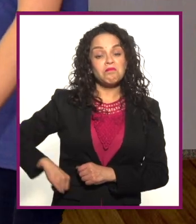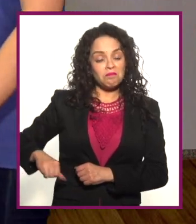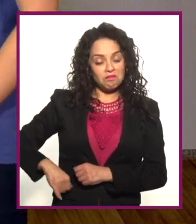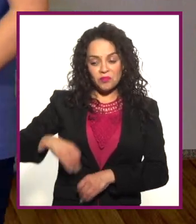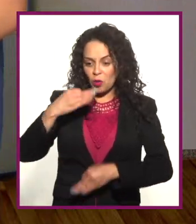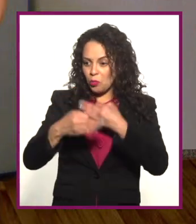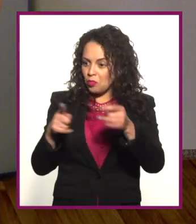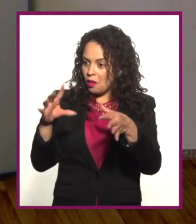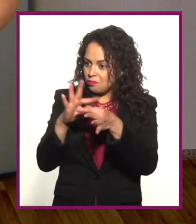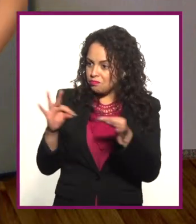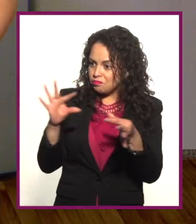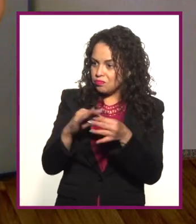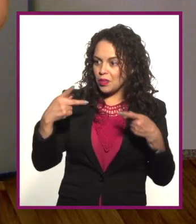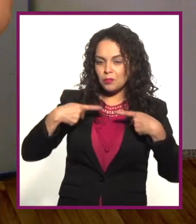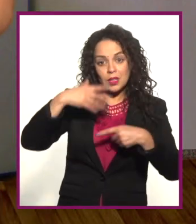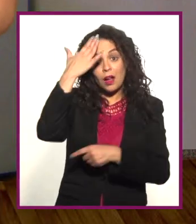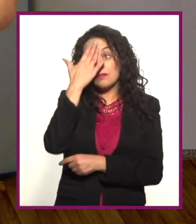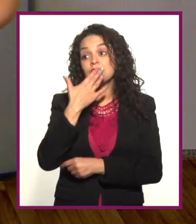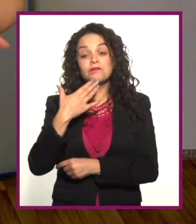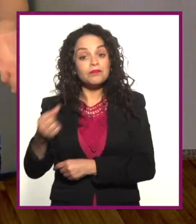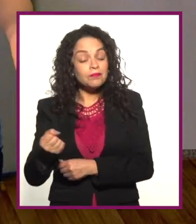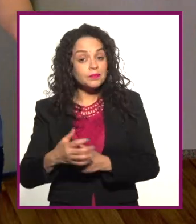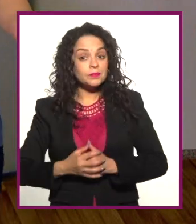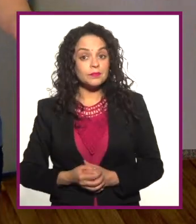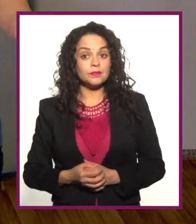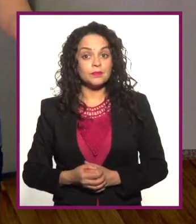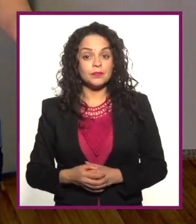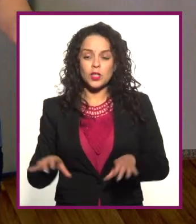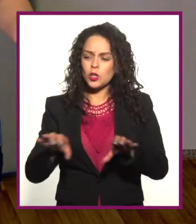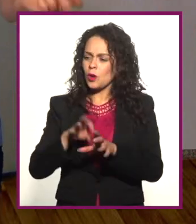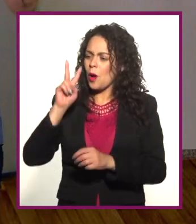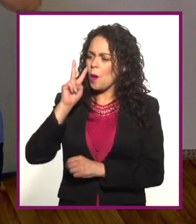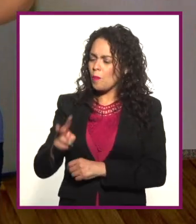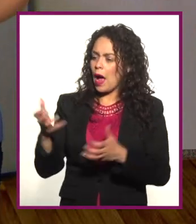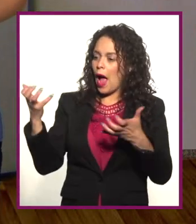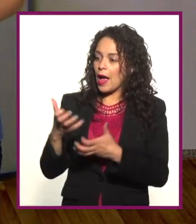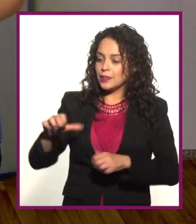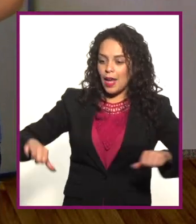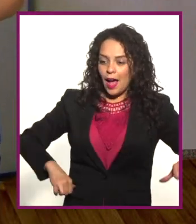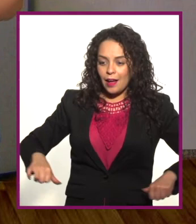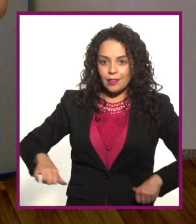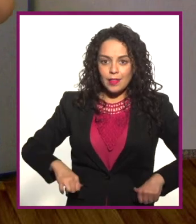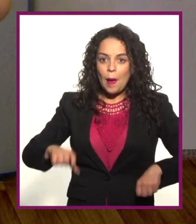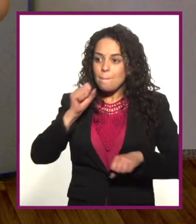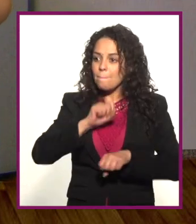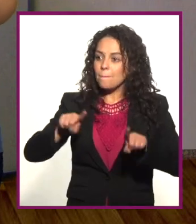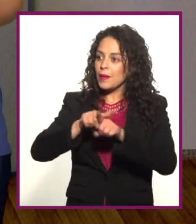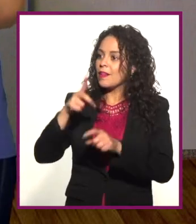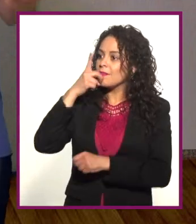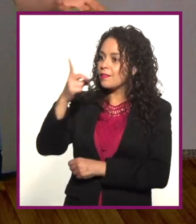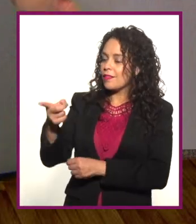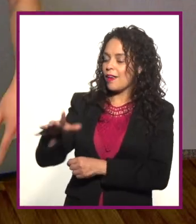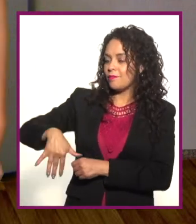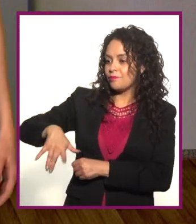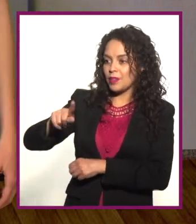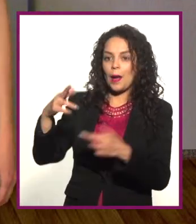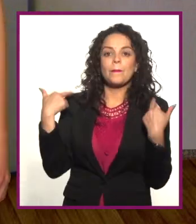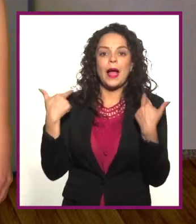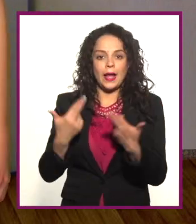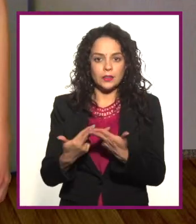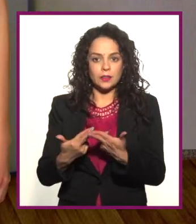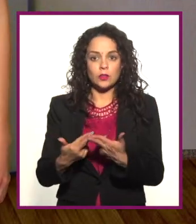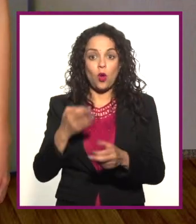Qué interesante todo lo que comentaron los especialistas. ¿Qué les parece si hacemos una actividad como la que nos dijo el